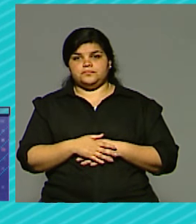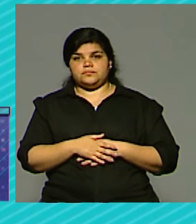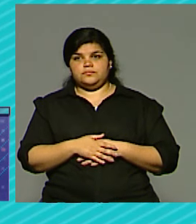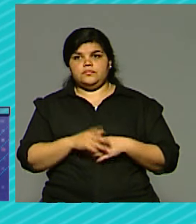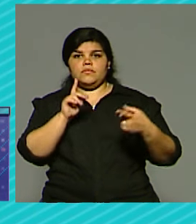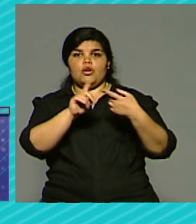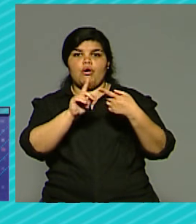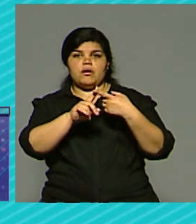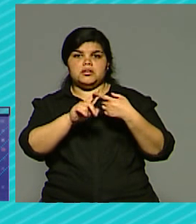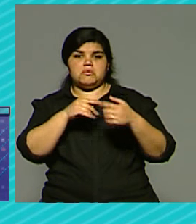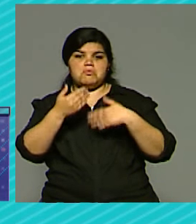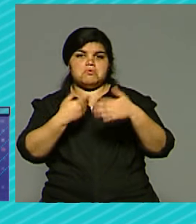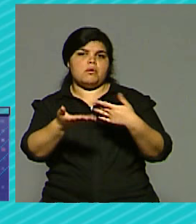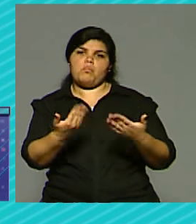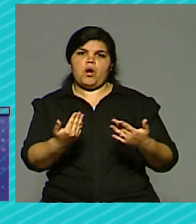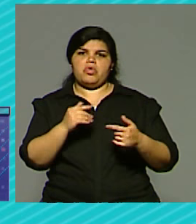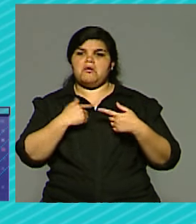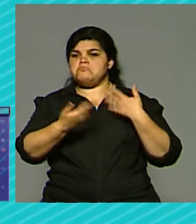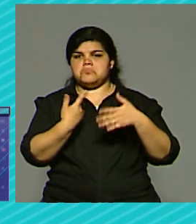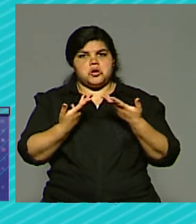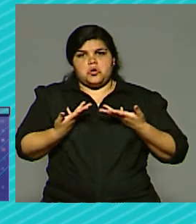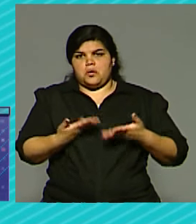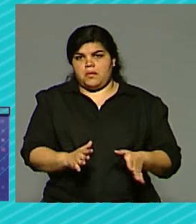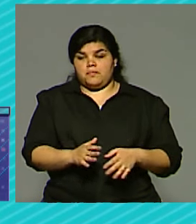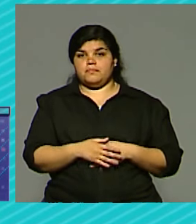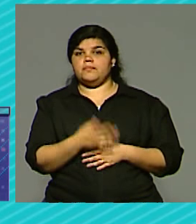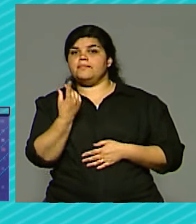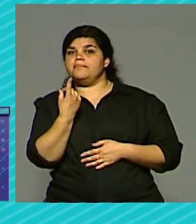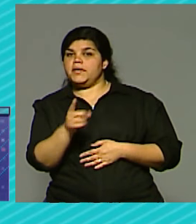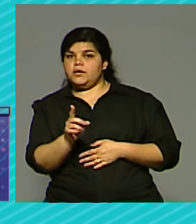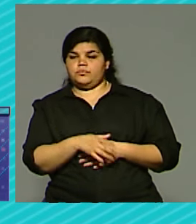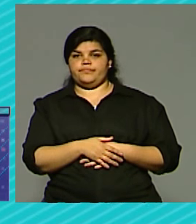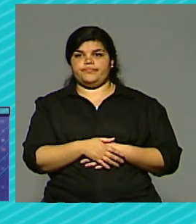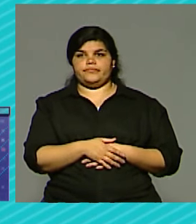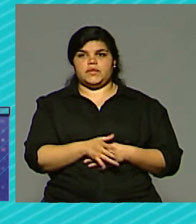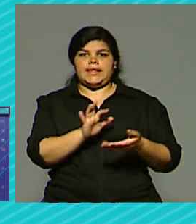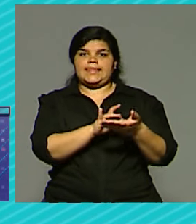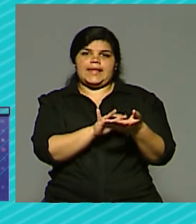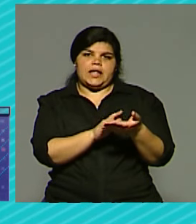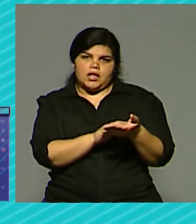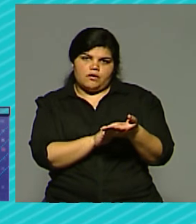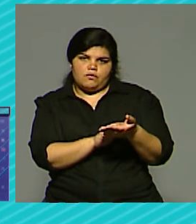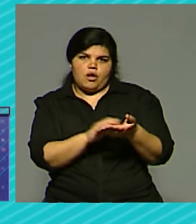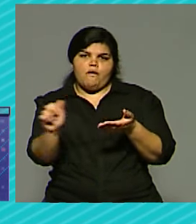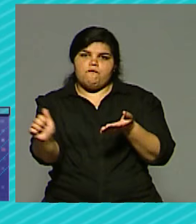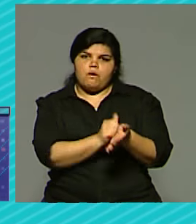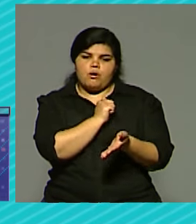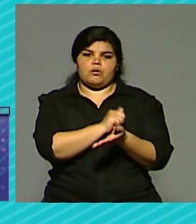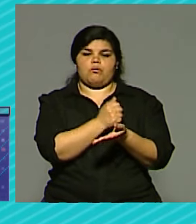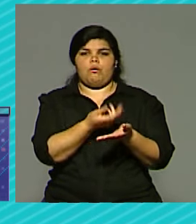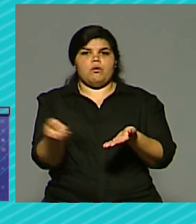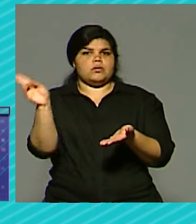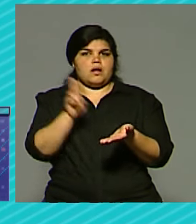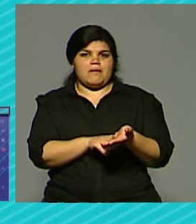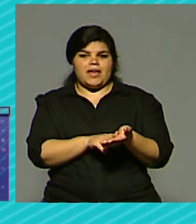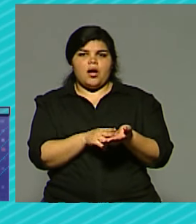conexión, lo van a seguir utilizando. Ahora, si por una de esas casualidades el teléfono se les borró, lo borraron, lo resetearon, no lo van a